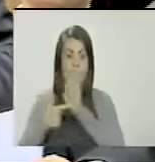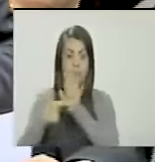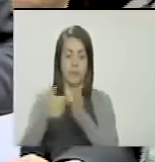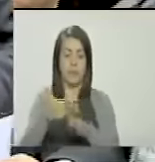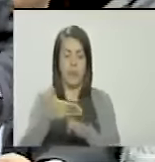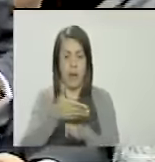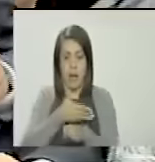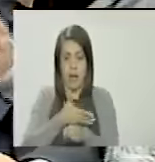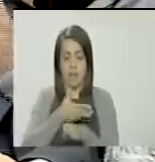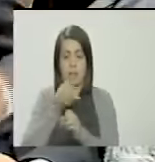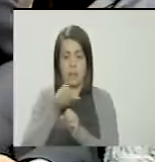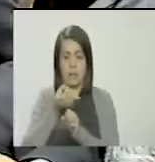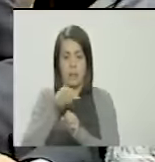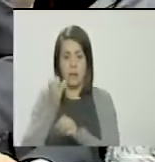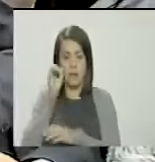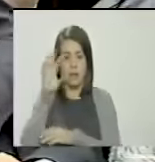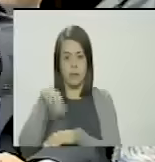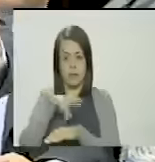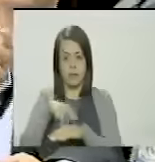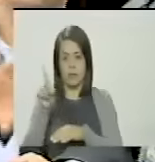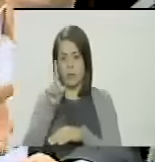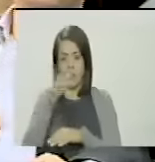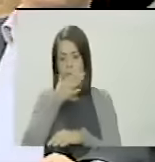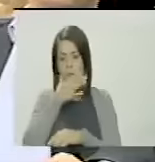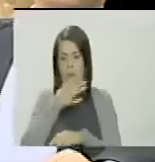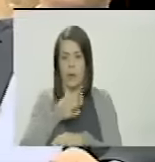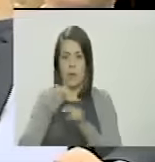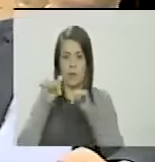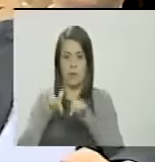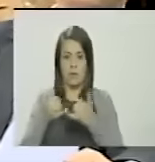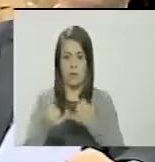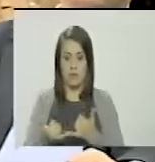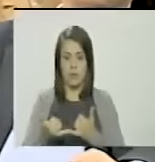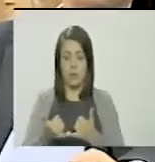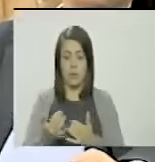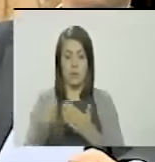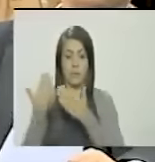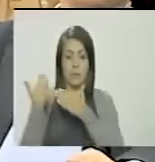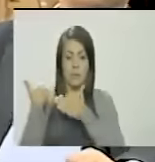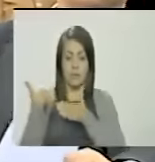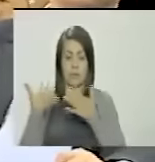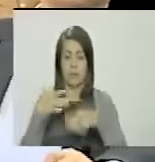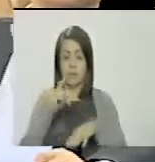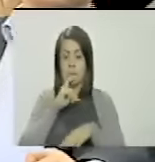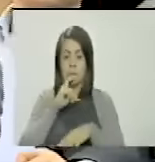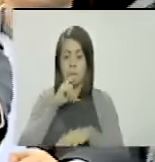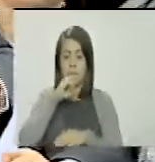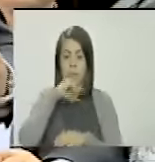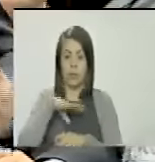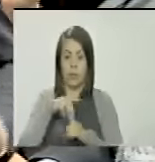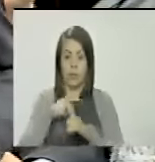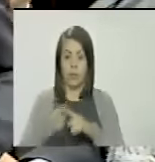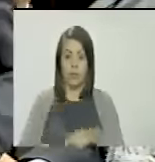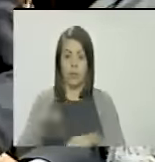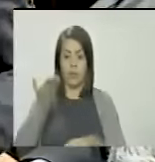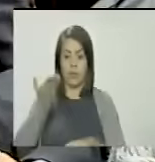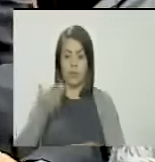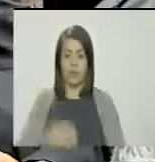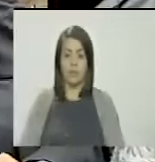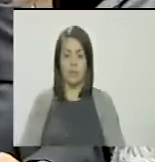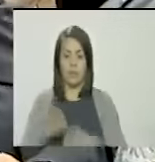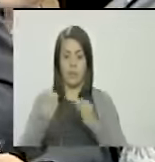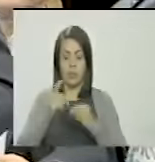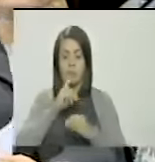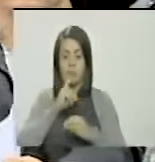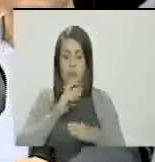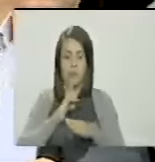precedido, esta Asamblea Nacional no le ha tocado fácil. Nos tocó asumir una coyuntura histórica muy importante, llena